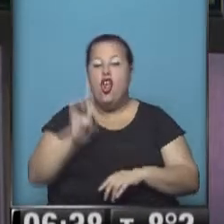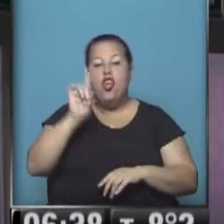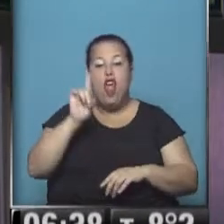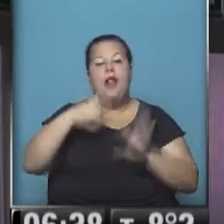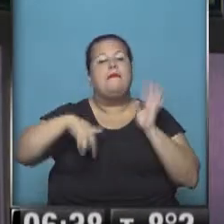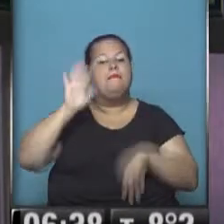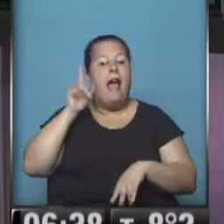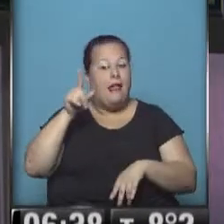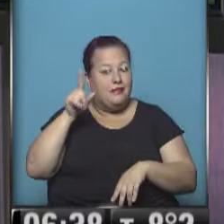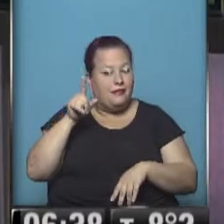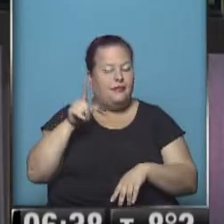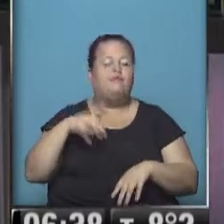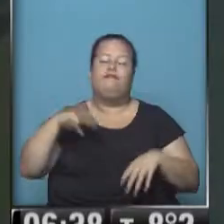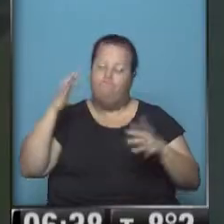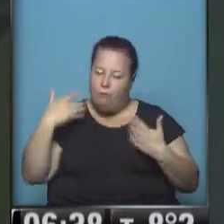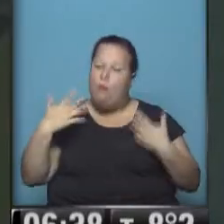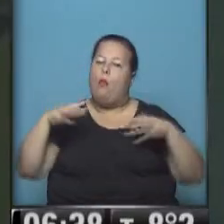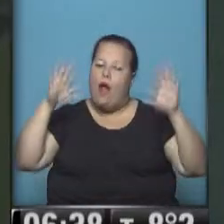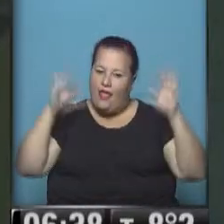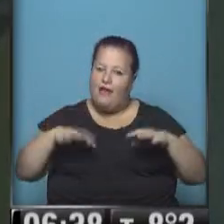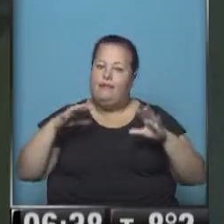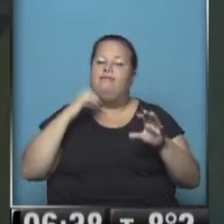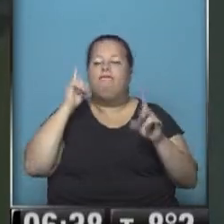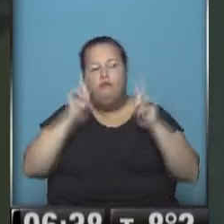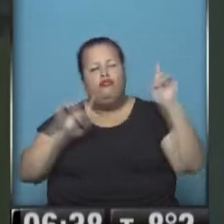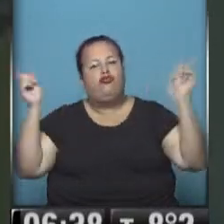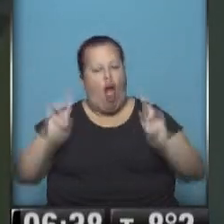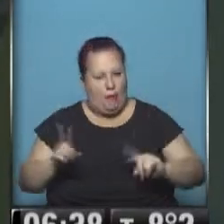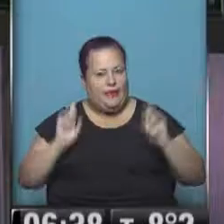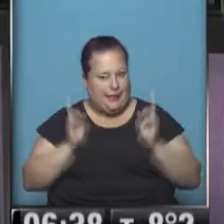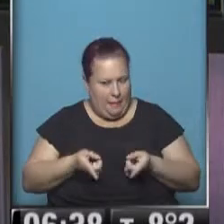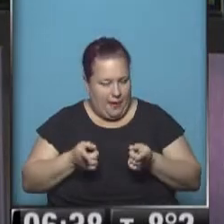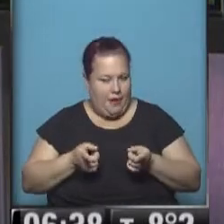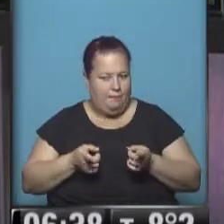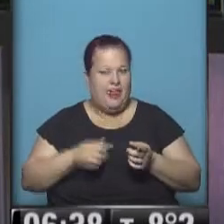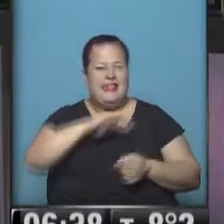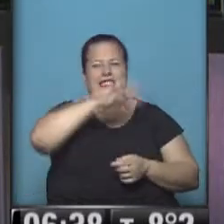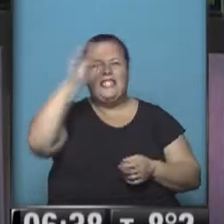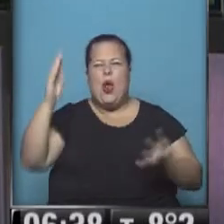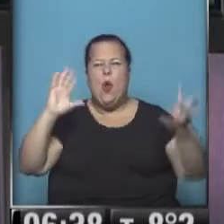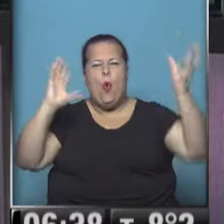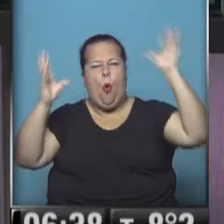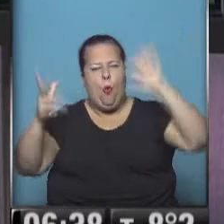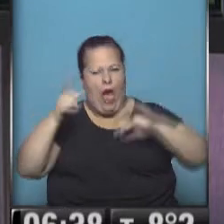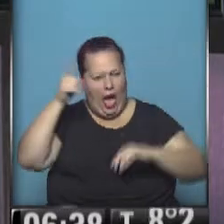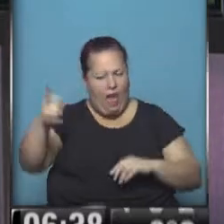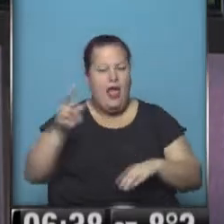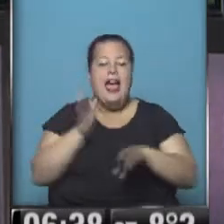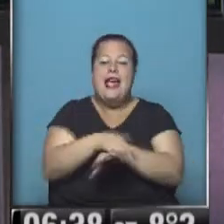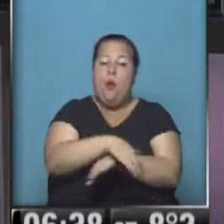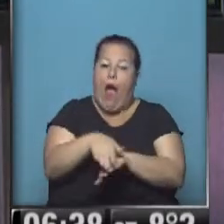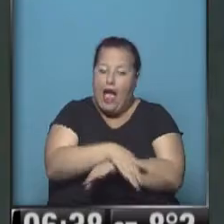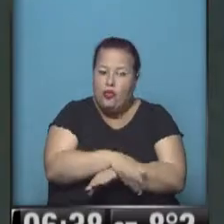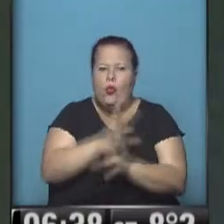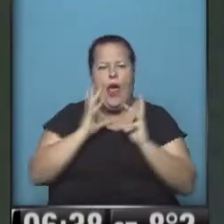especialmente hay probabilidad de hasta alguna tormenta está el cielo nublado allí en iguazú